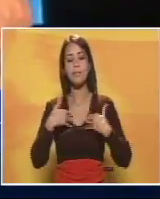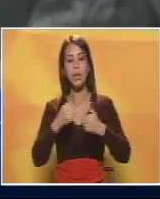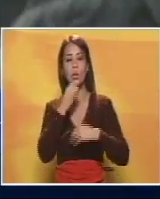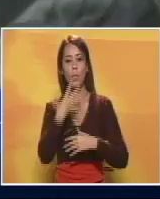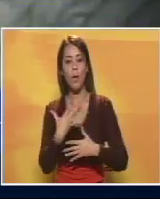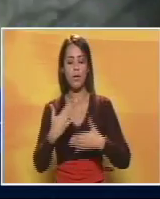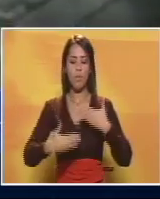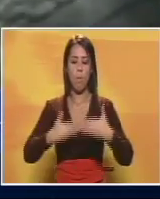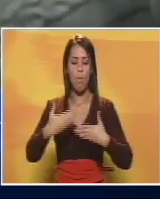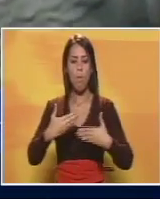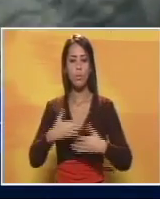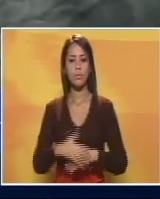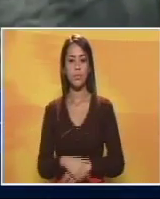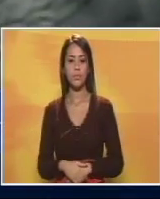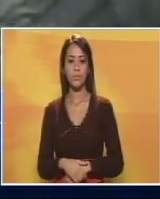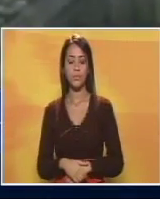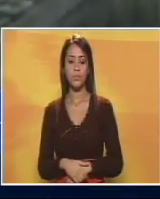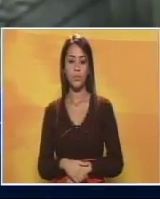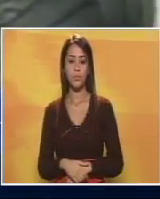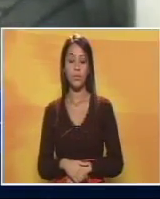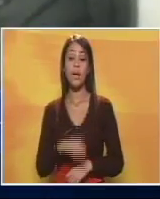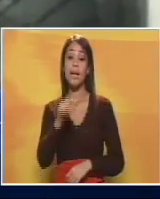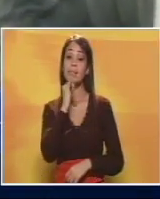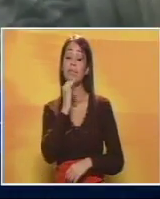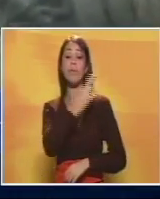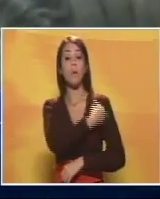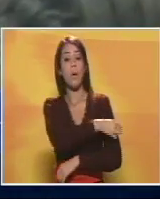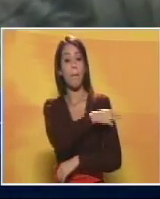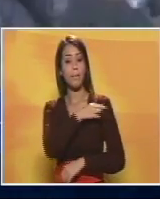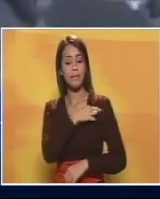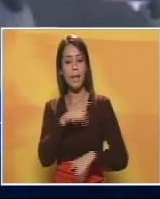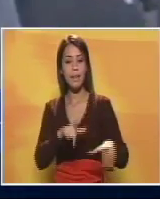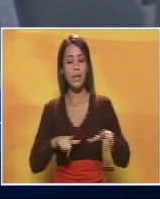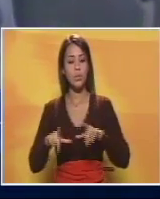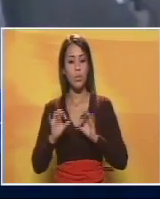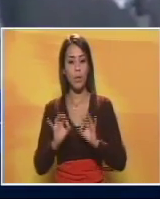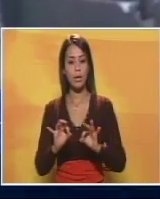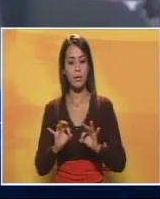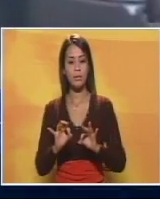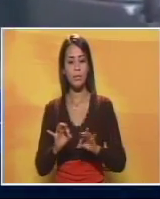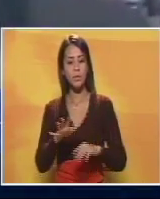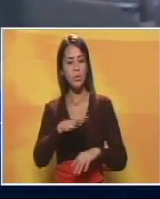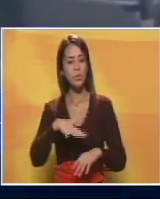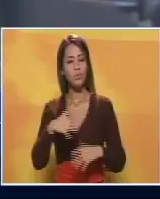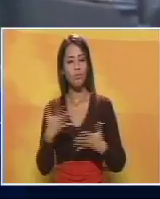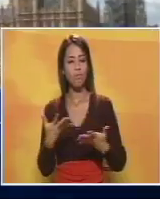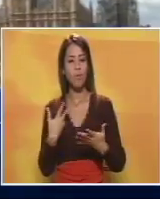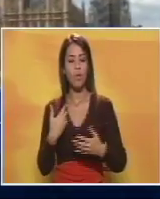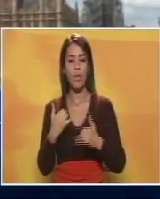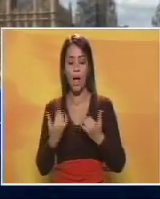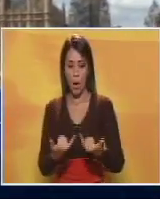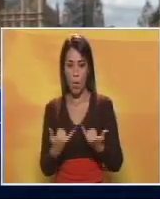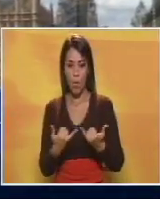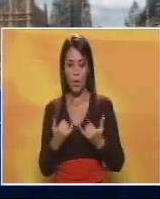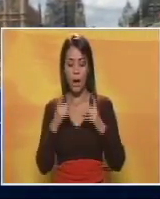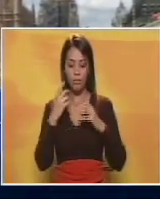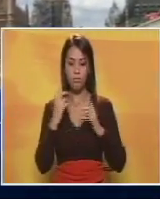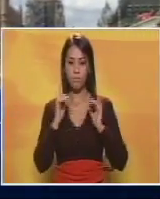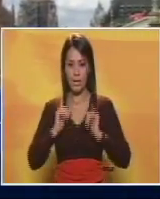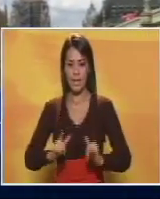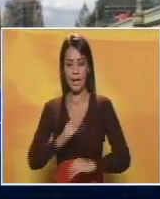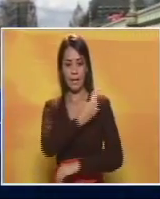mejora rápidamente. Así lo informó el hospital de la localidad de Salisbury, donde está ingresado. El ex agente